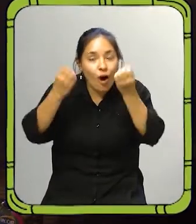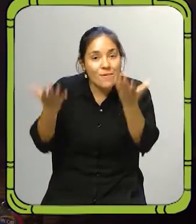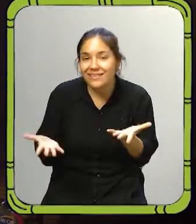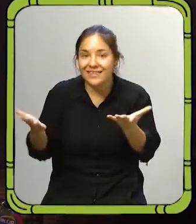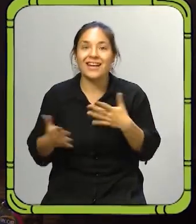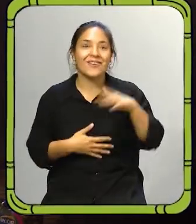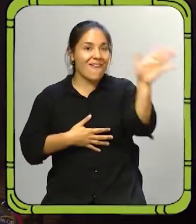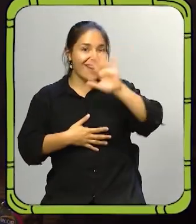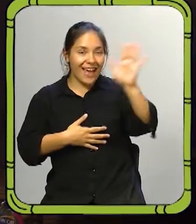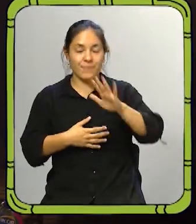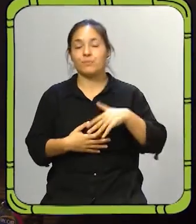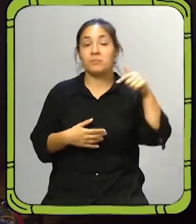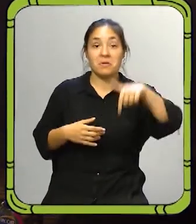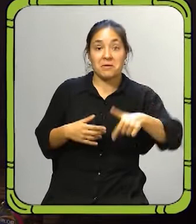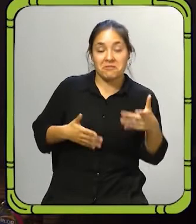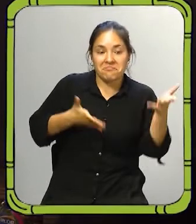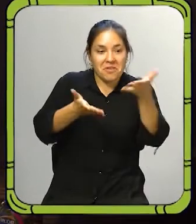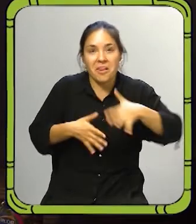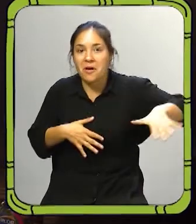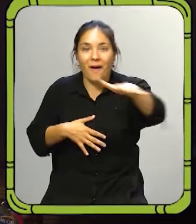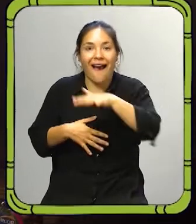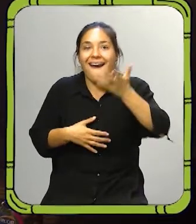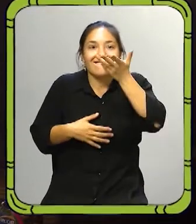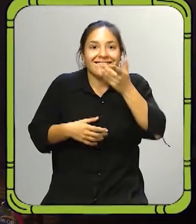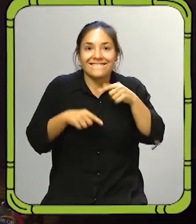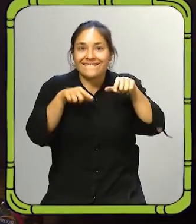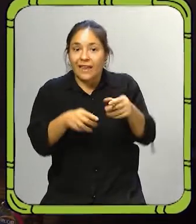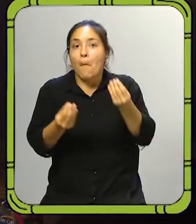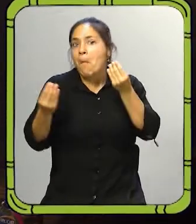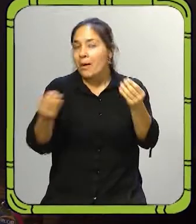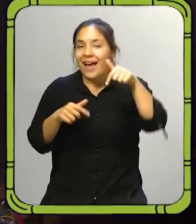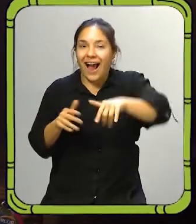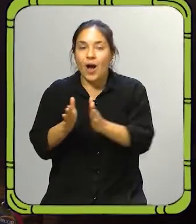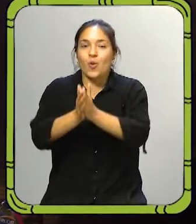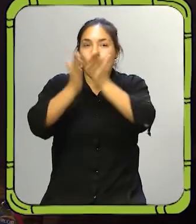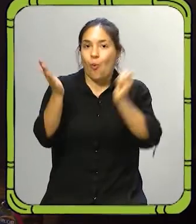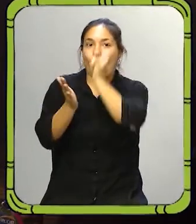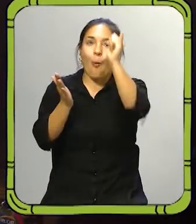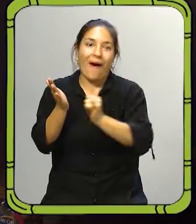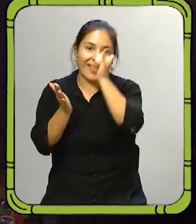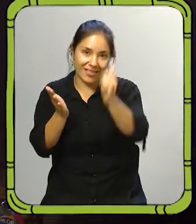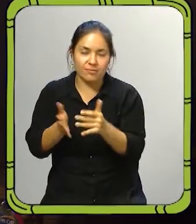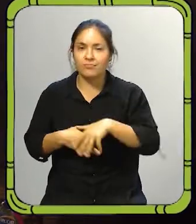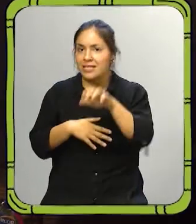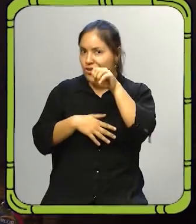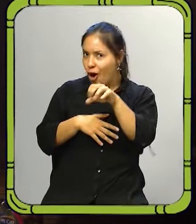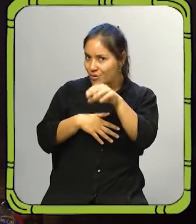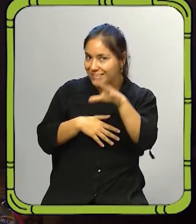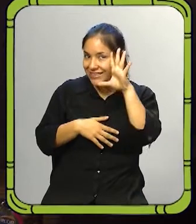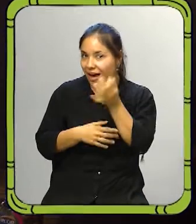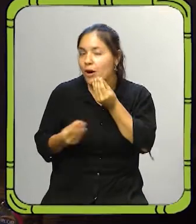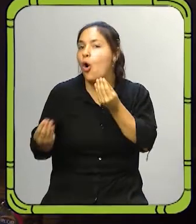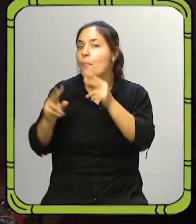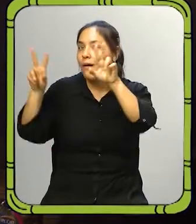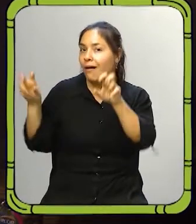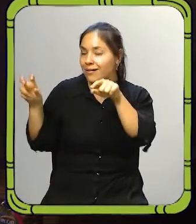Hola, terrícolas. Estamos acá en este lugar que nos encanta porque es el lugar del terricuento del día. ¿Sabes sí, sí. cómo se llama este terricuento? ¿Cómo,